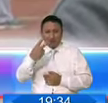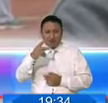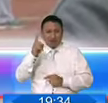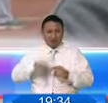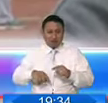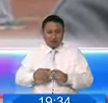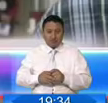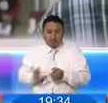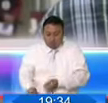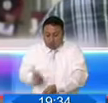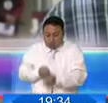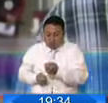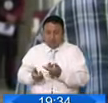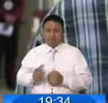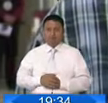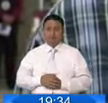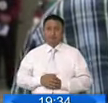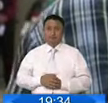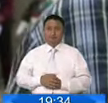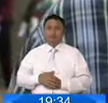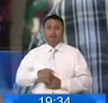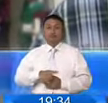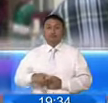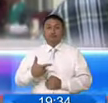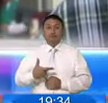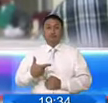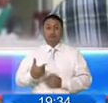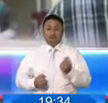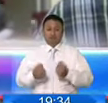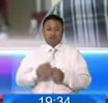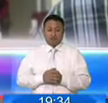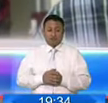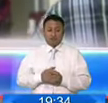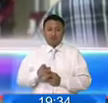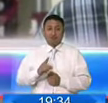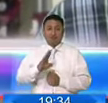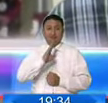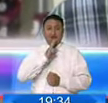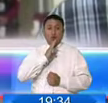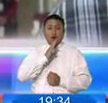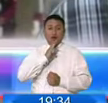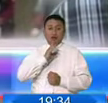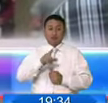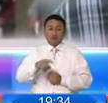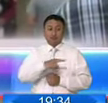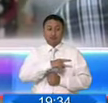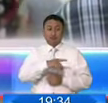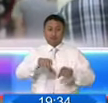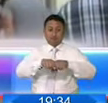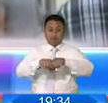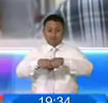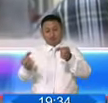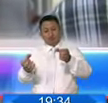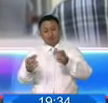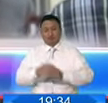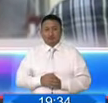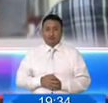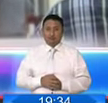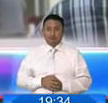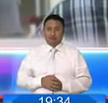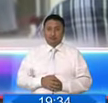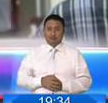sacarlo nivel el carro adentro quiebra una tubería del agua potable de los señores de caldera de la común